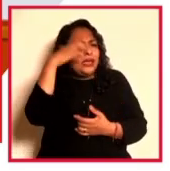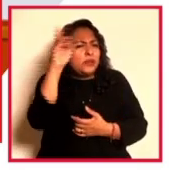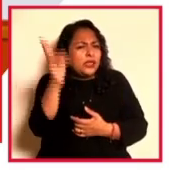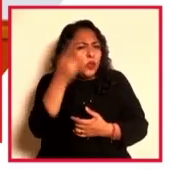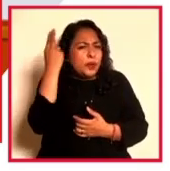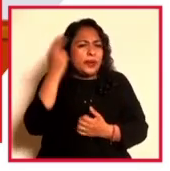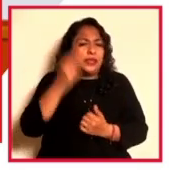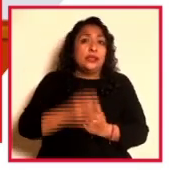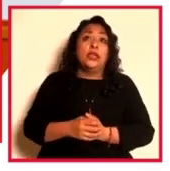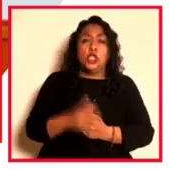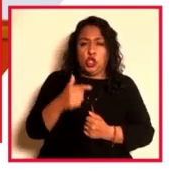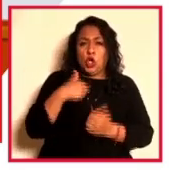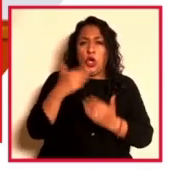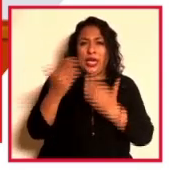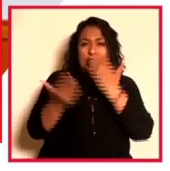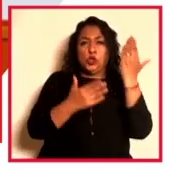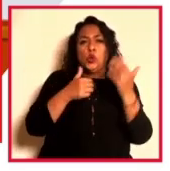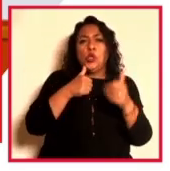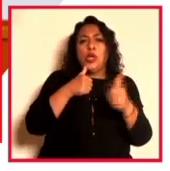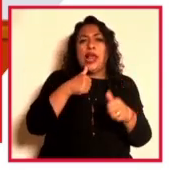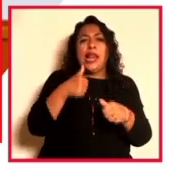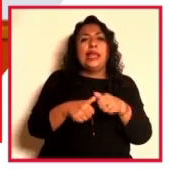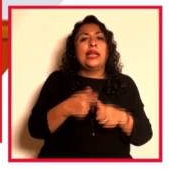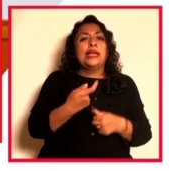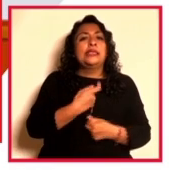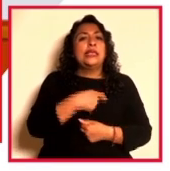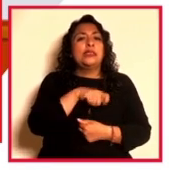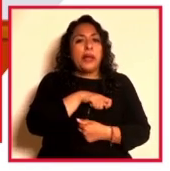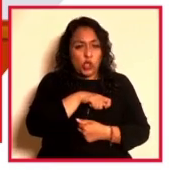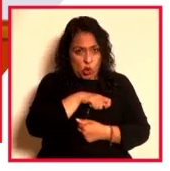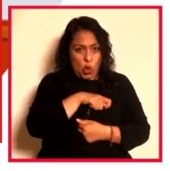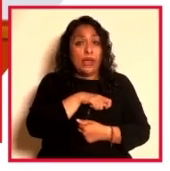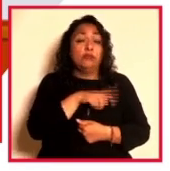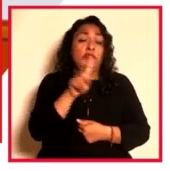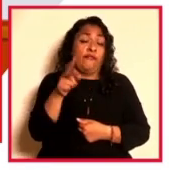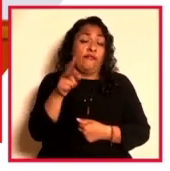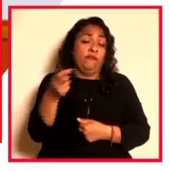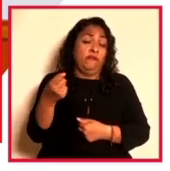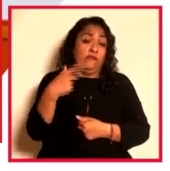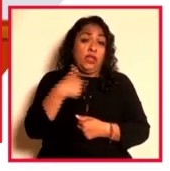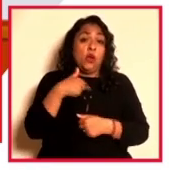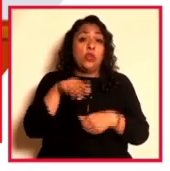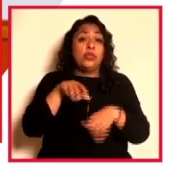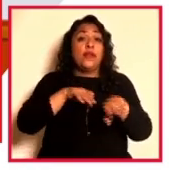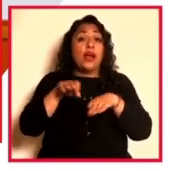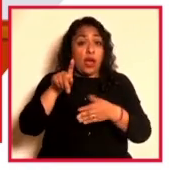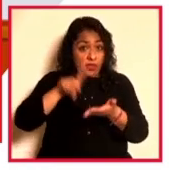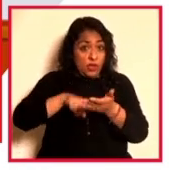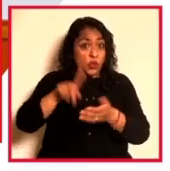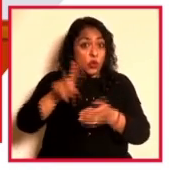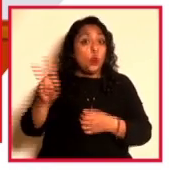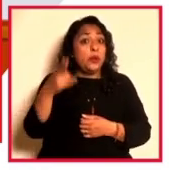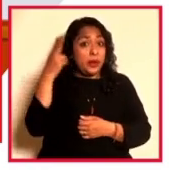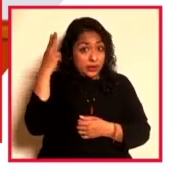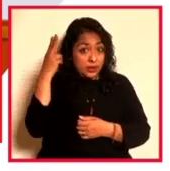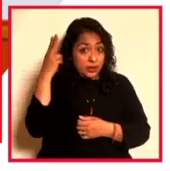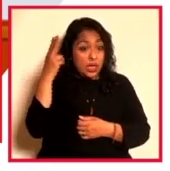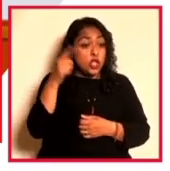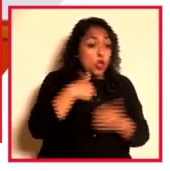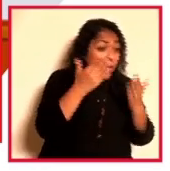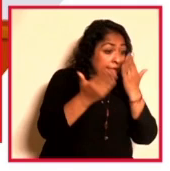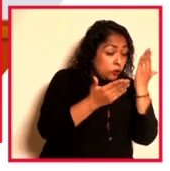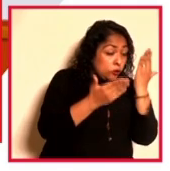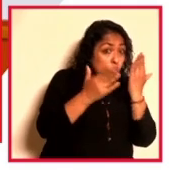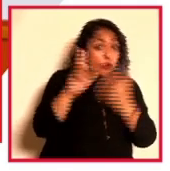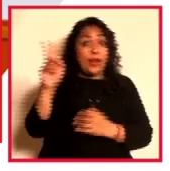Yo estudié letras españolas tuve la fortuna además de trabajar en la universidad mientras fui estudiante y